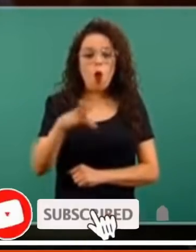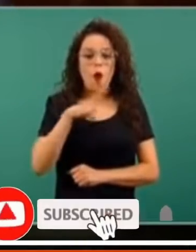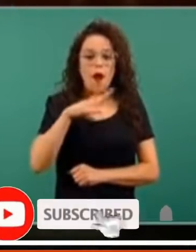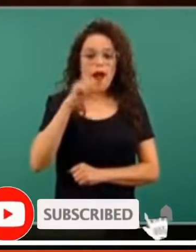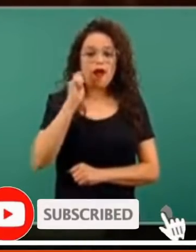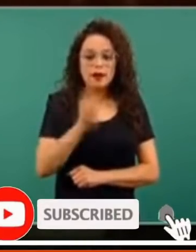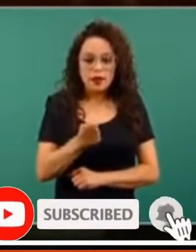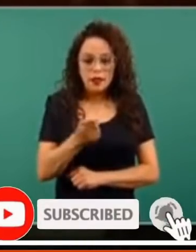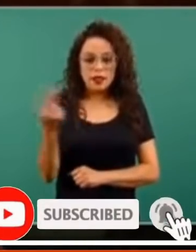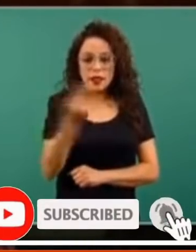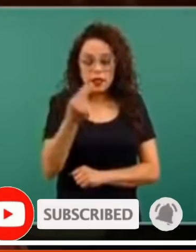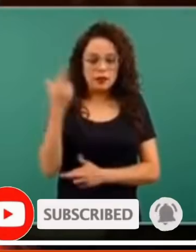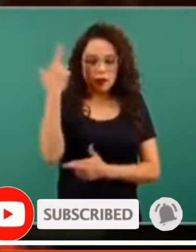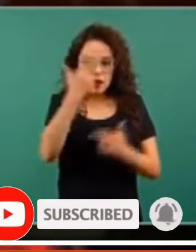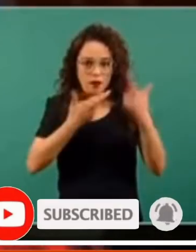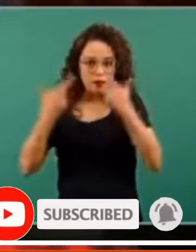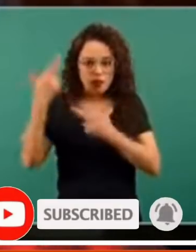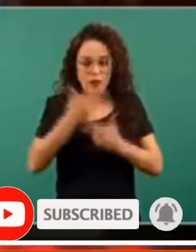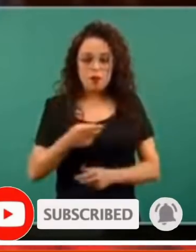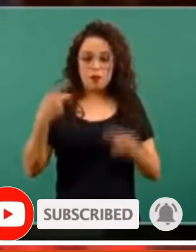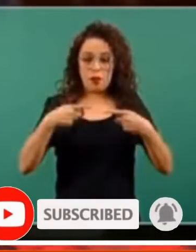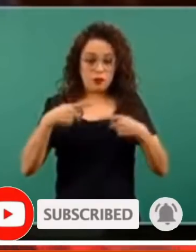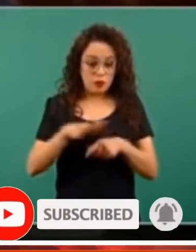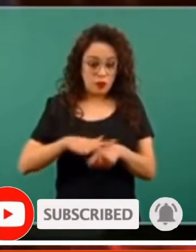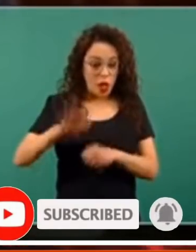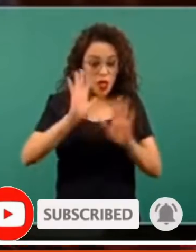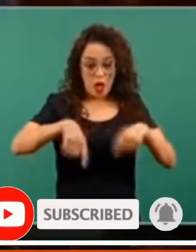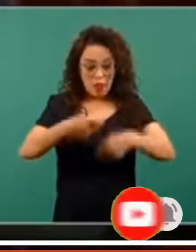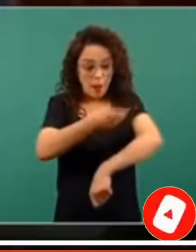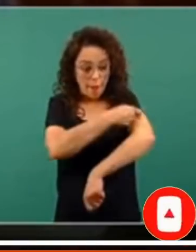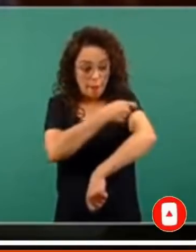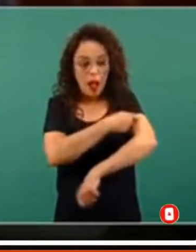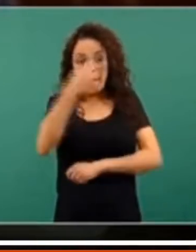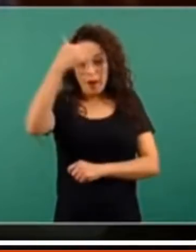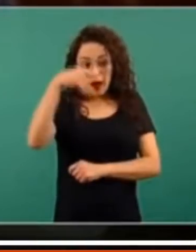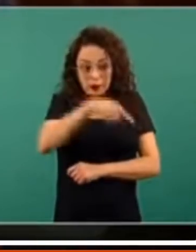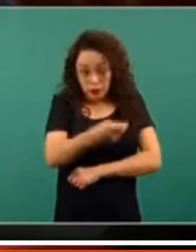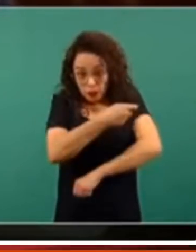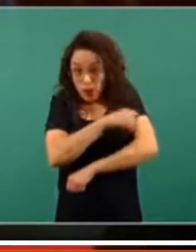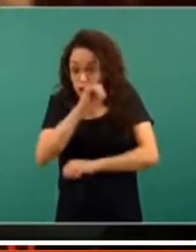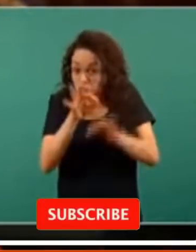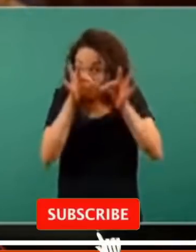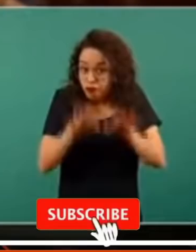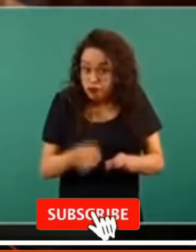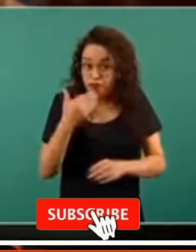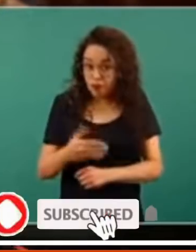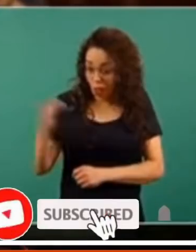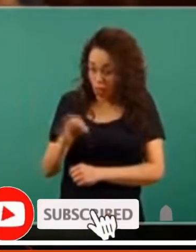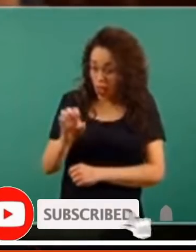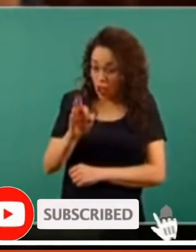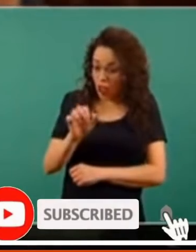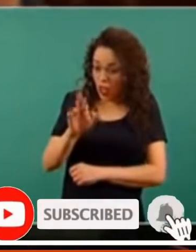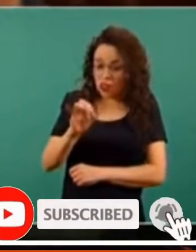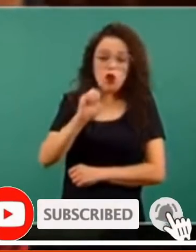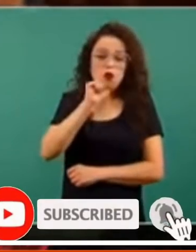las vacunas entre ya la población que se está vacunando. Y por último, ¿cuántos trabajadores